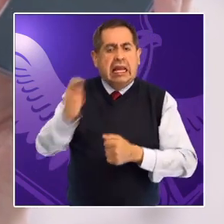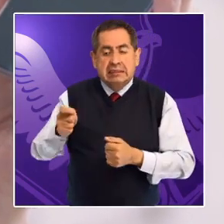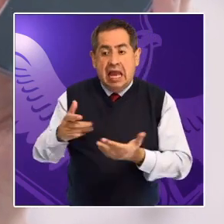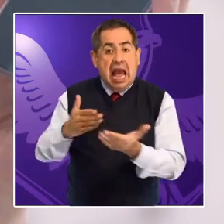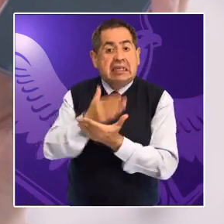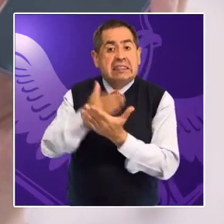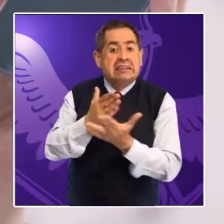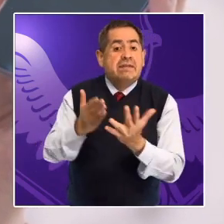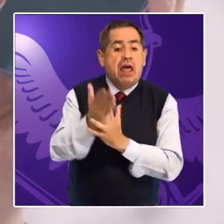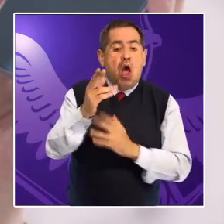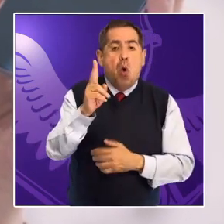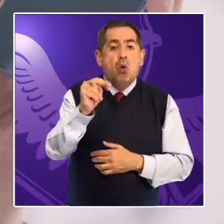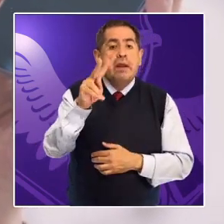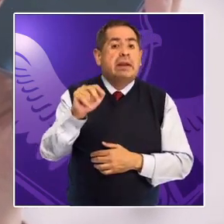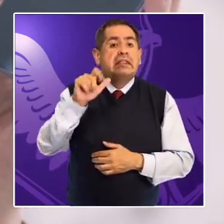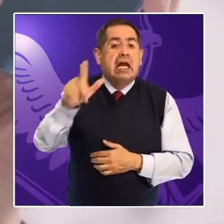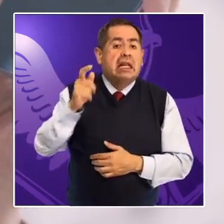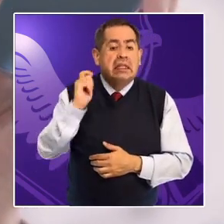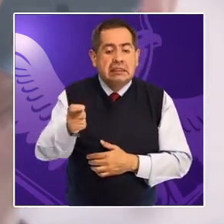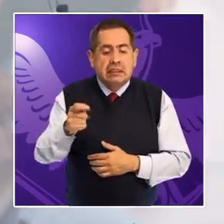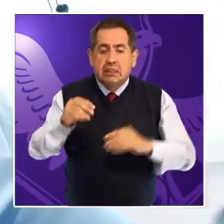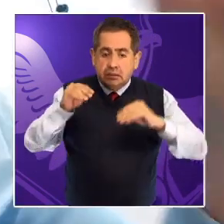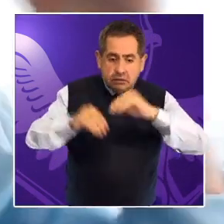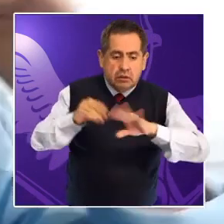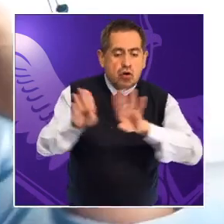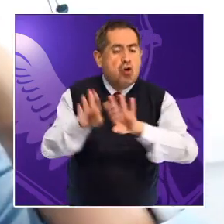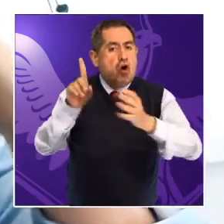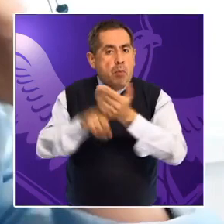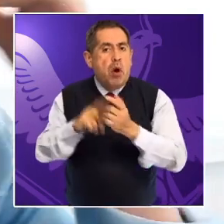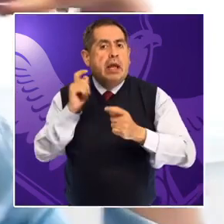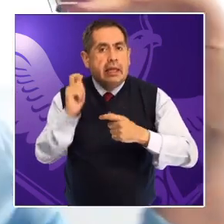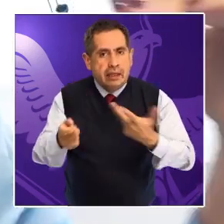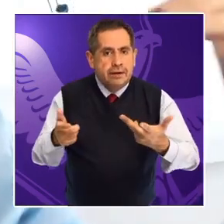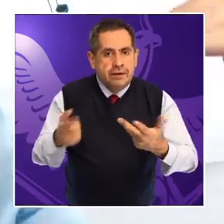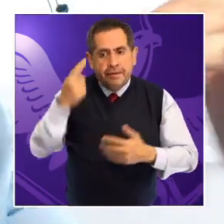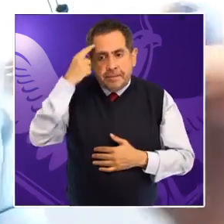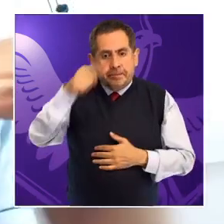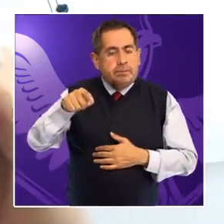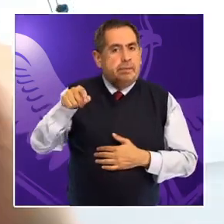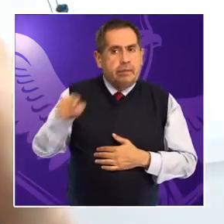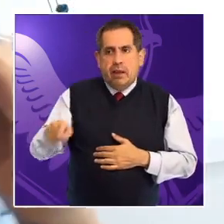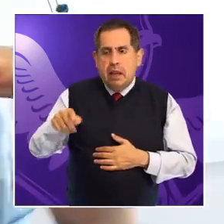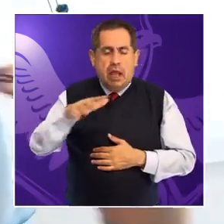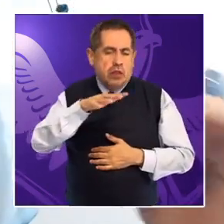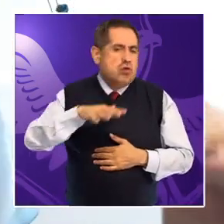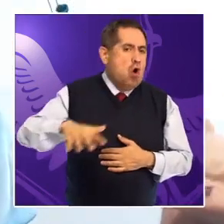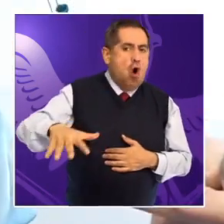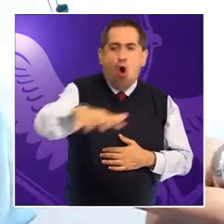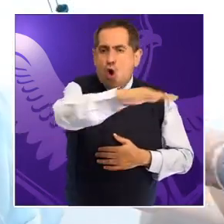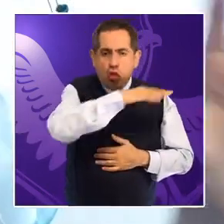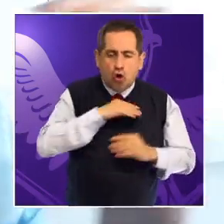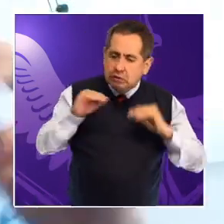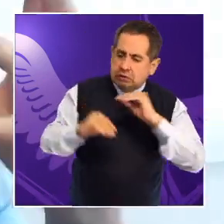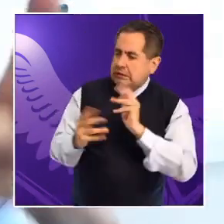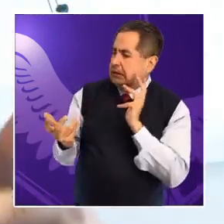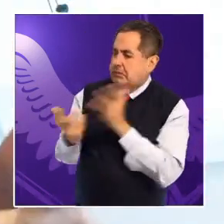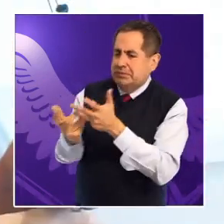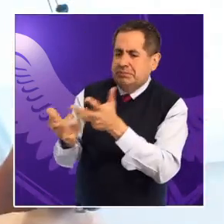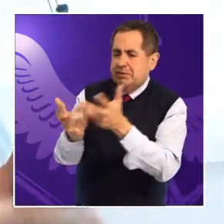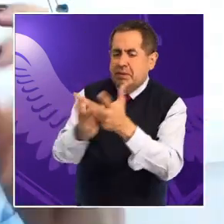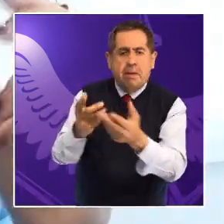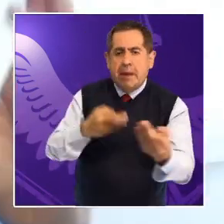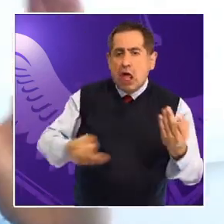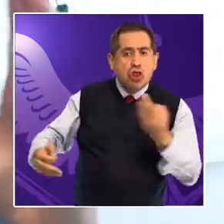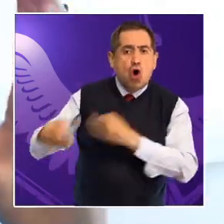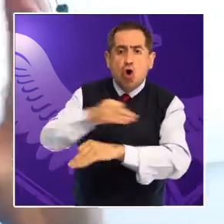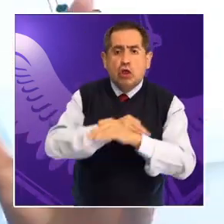diseño universal? Diseñar previamente para un universo de personas y de situaciones. Estamos